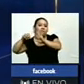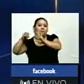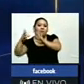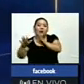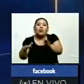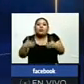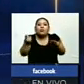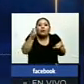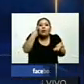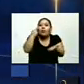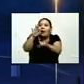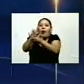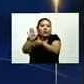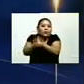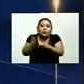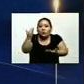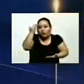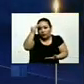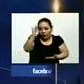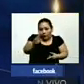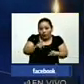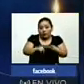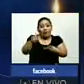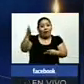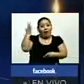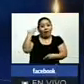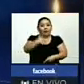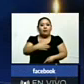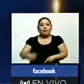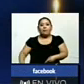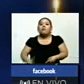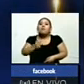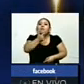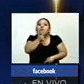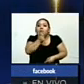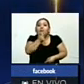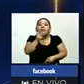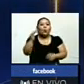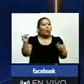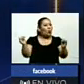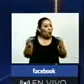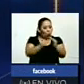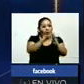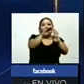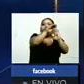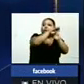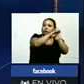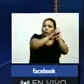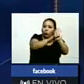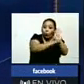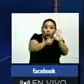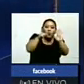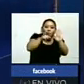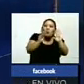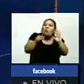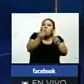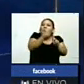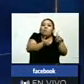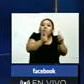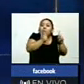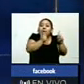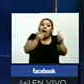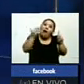justificar. El expresidente de la República, Salvador Sánchez Serén, también se encuentra en el listado. Se investiga su gestión cuando